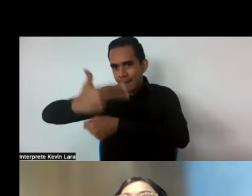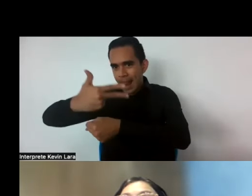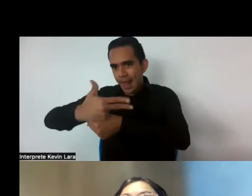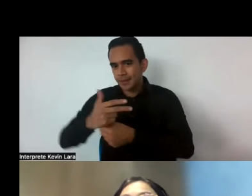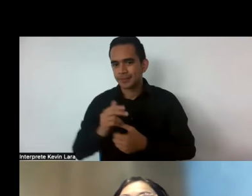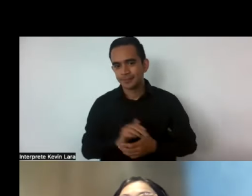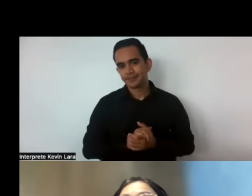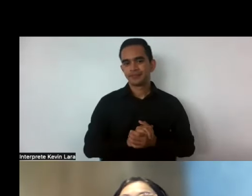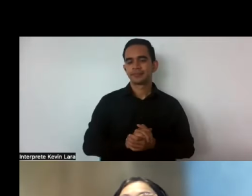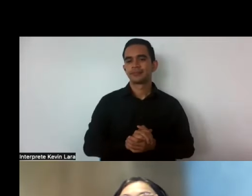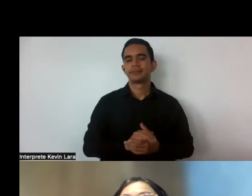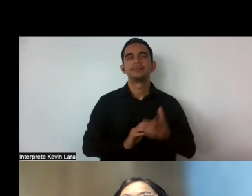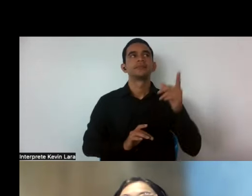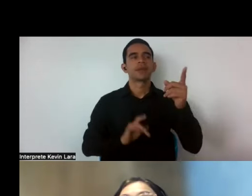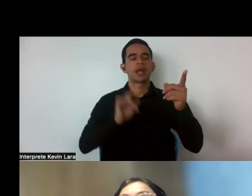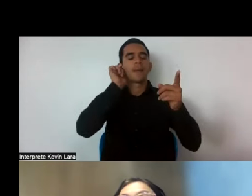Solo lo que quiero